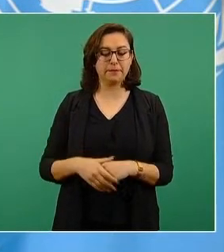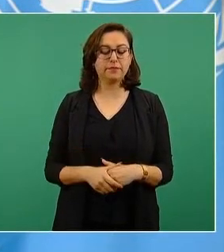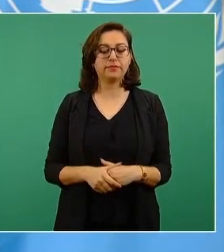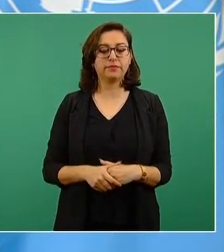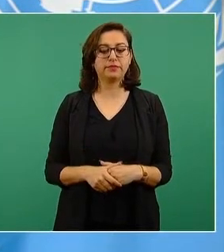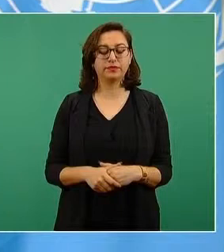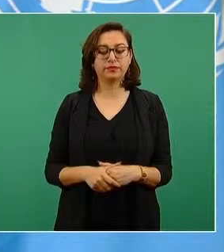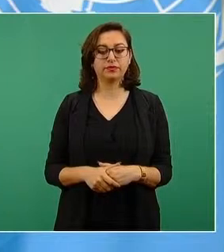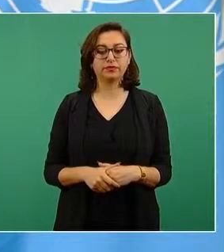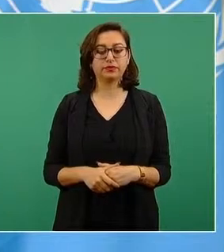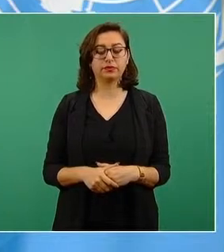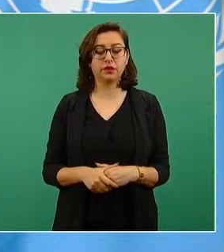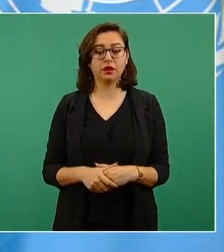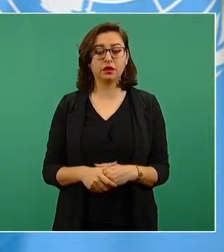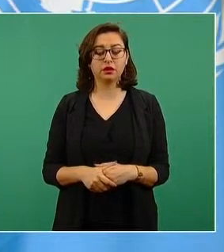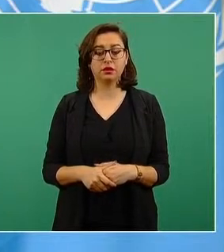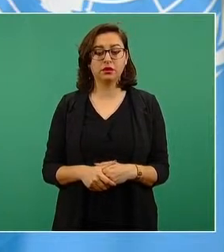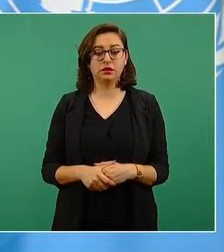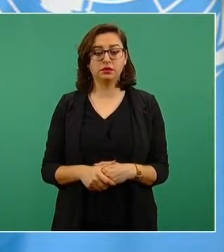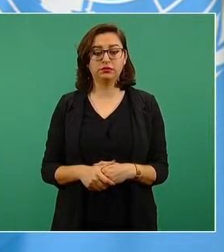Las mujeres trabajadoras